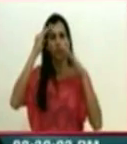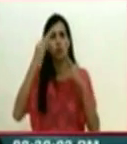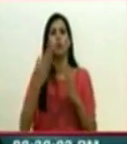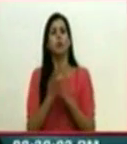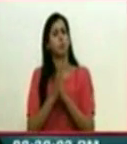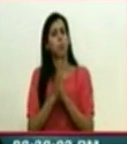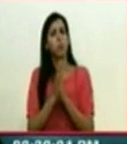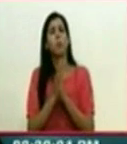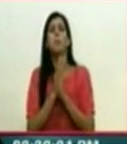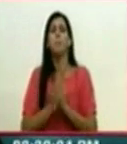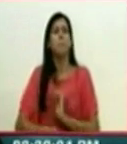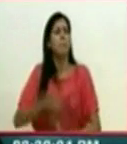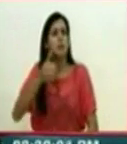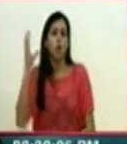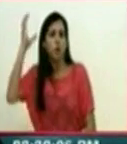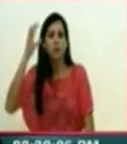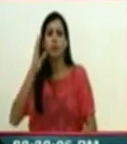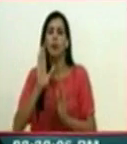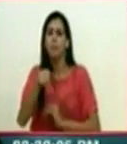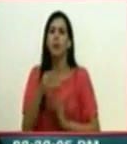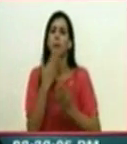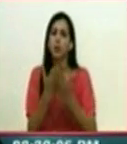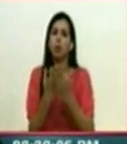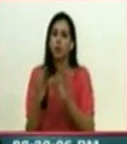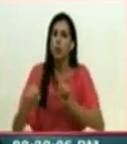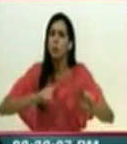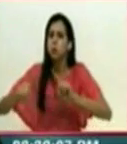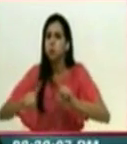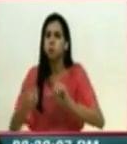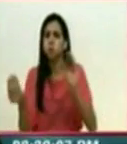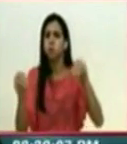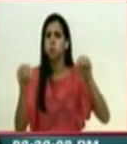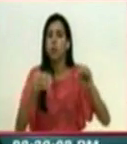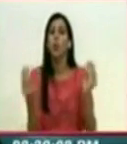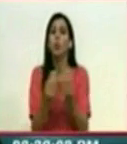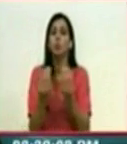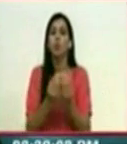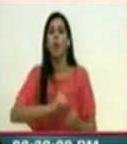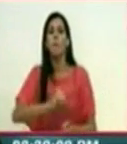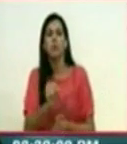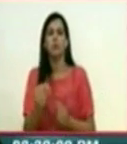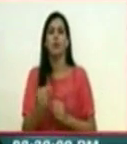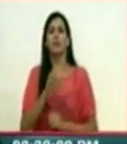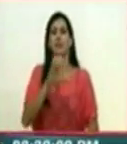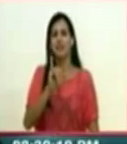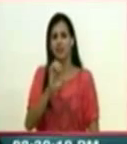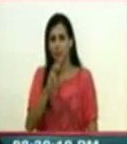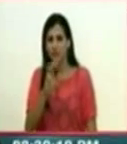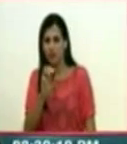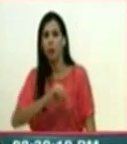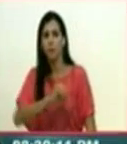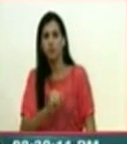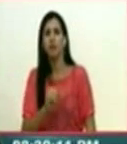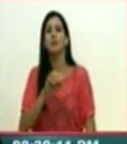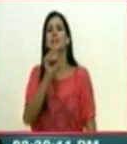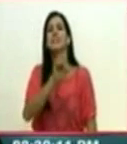pido la máxima conciencia y además pido la máxima coordinación con los cuerpos de investigación, 6CPC, el SEBIN,